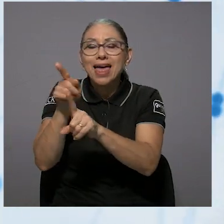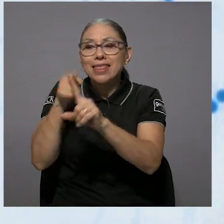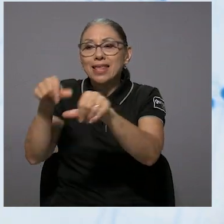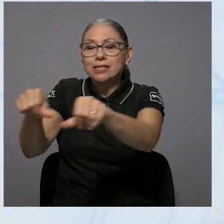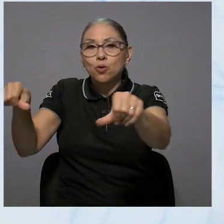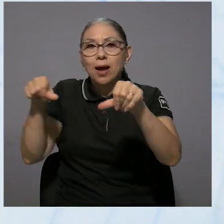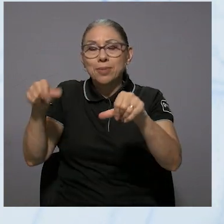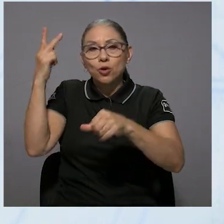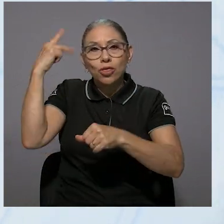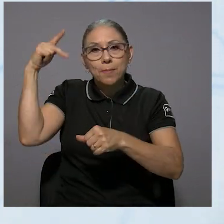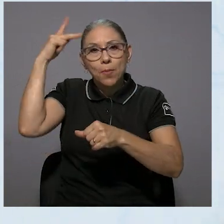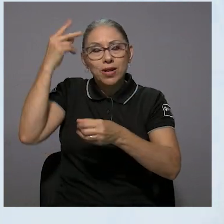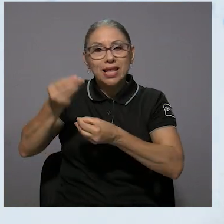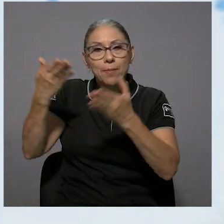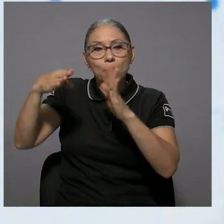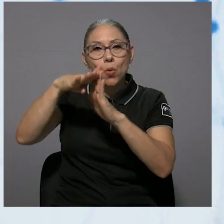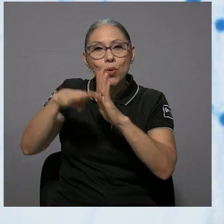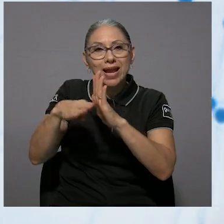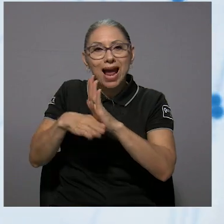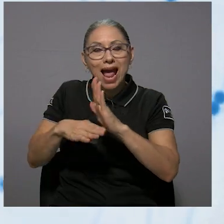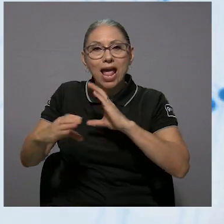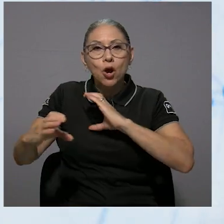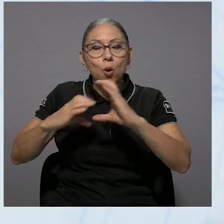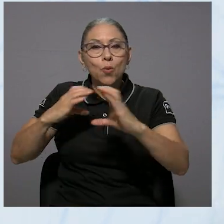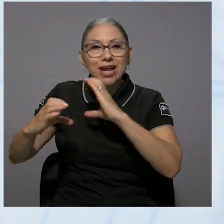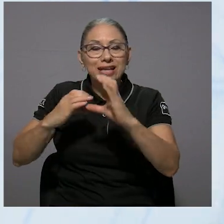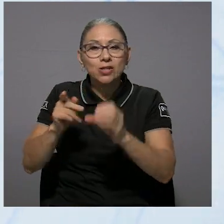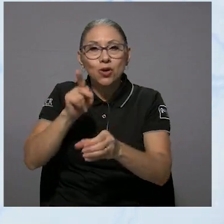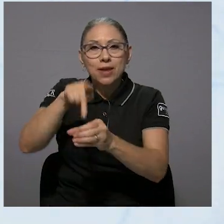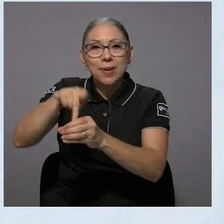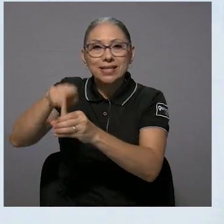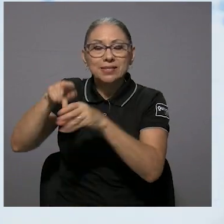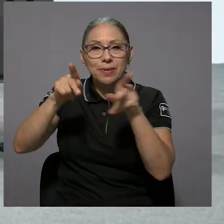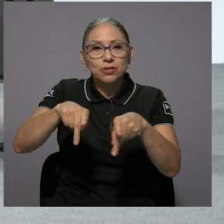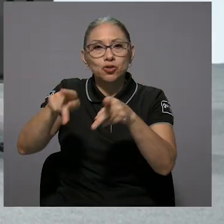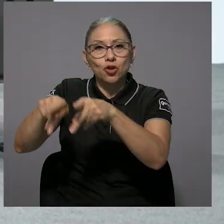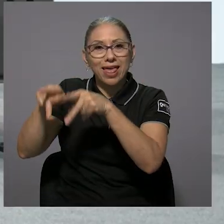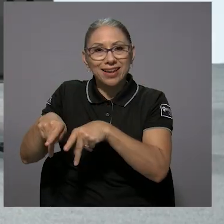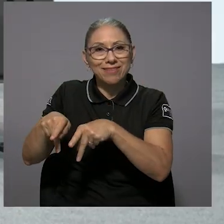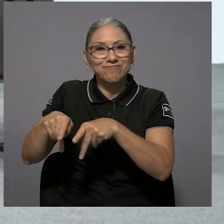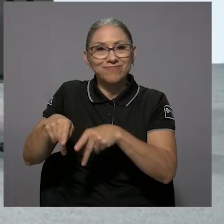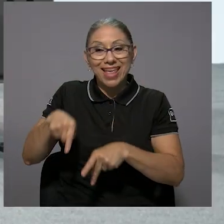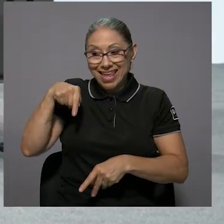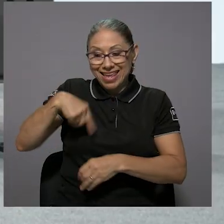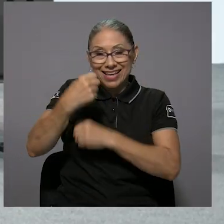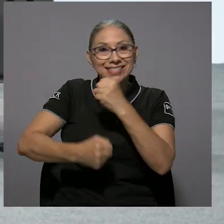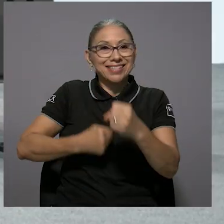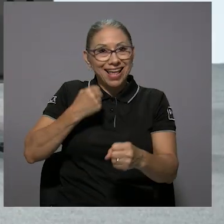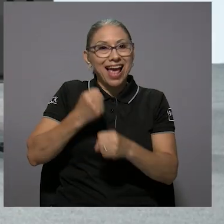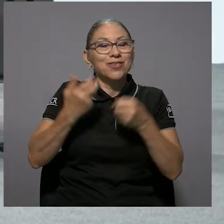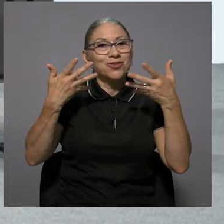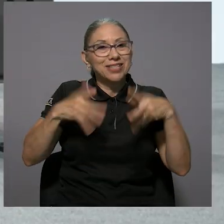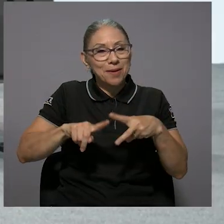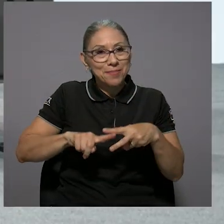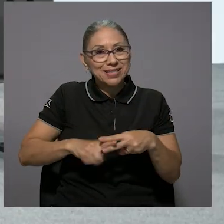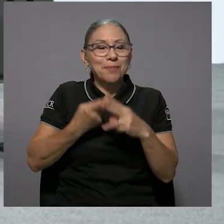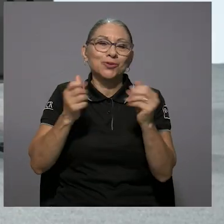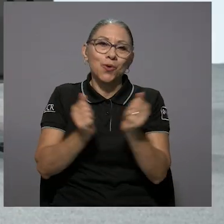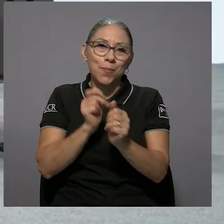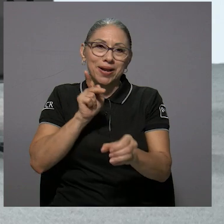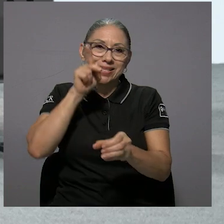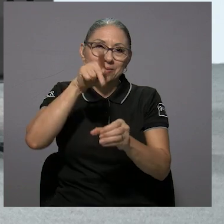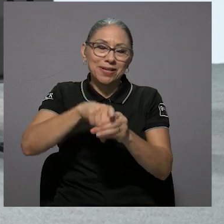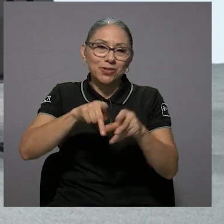política pública, de comunicación y de participación ciudadana, que es precisamente este año el que empezamos ya con